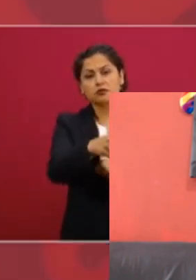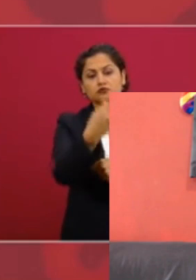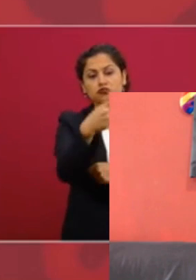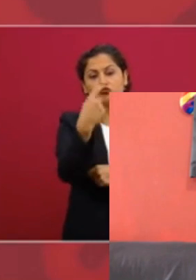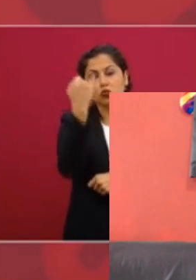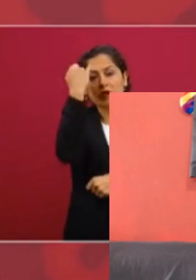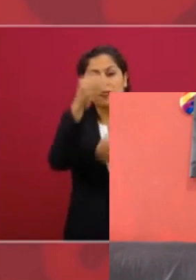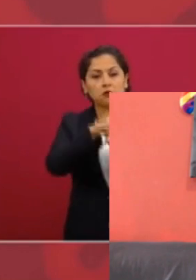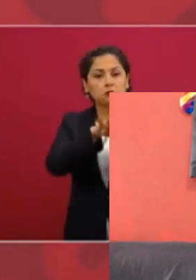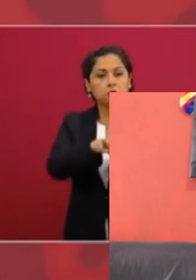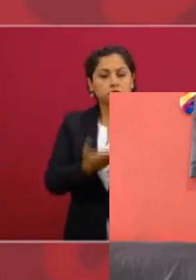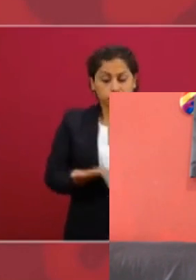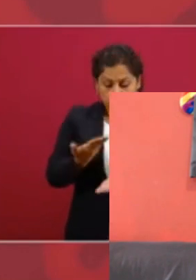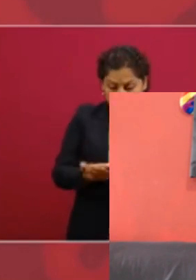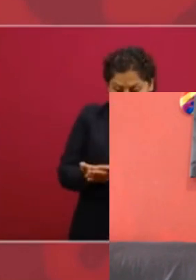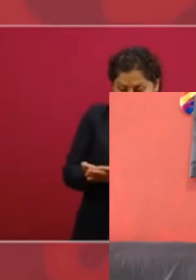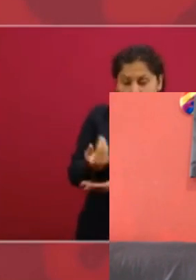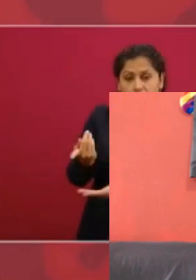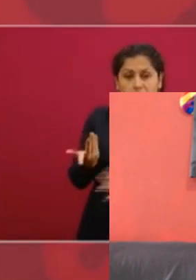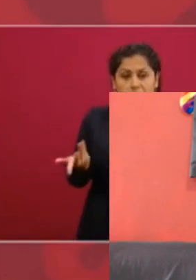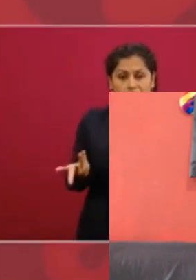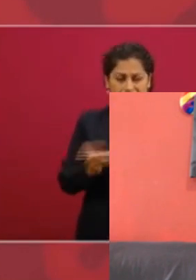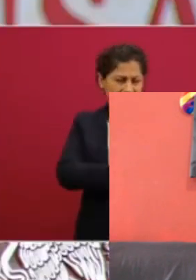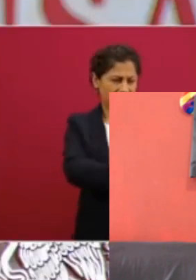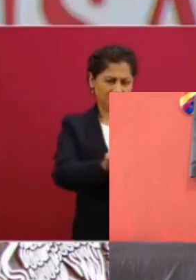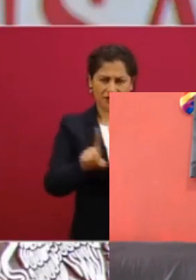y este de ese tipo no